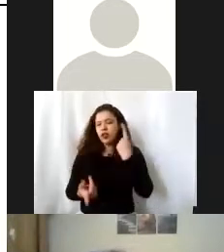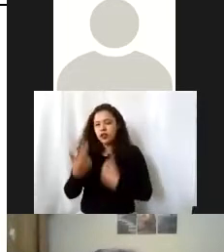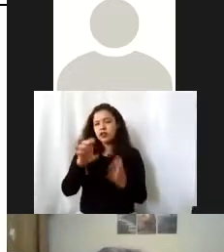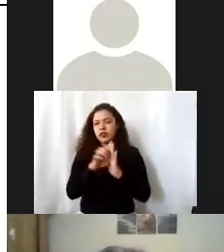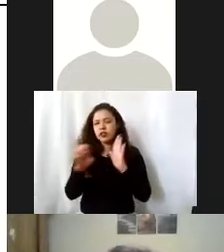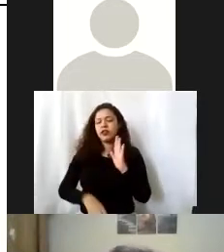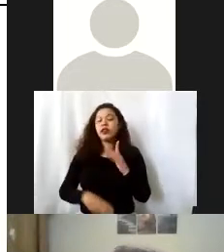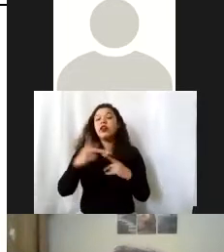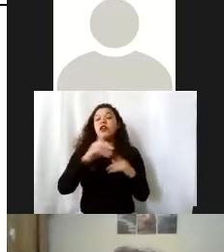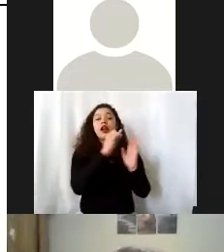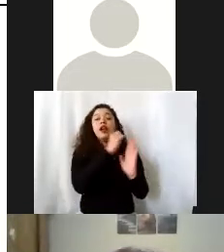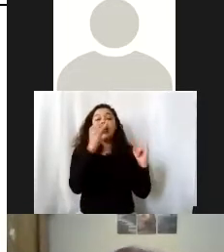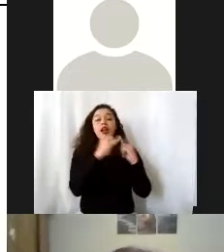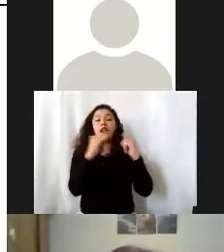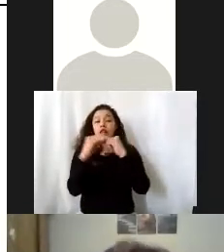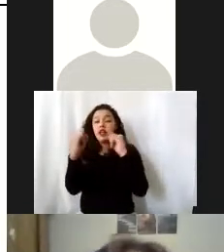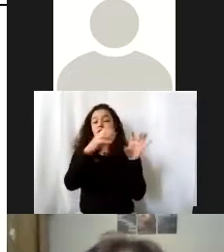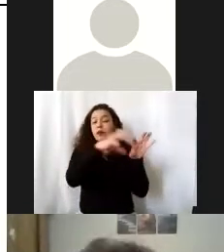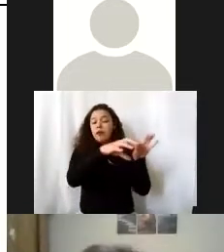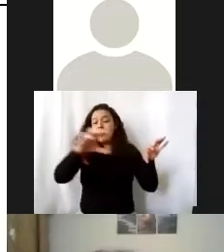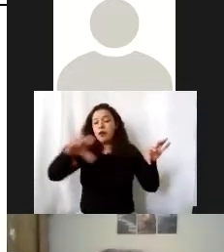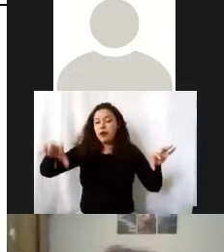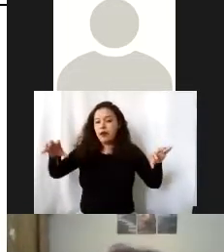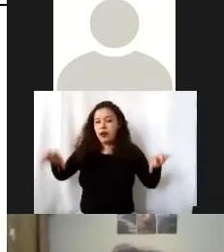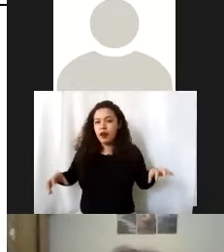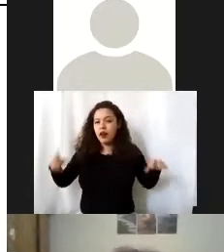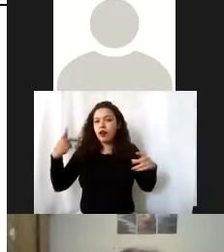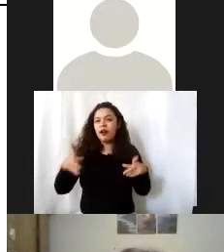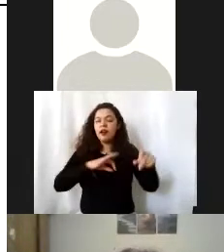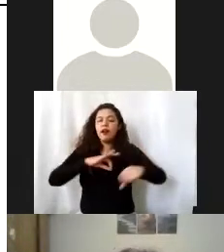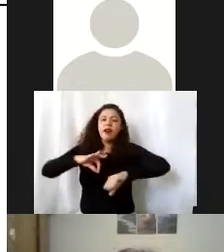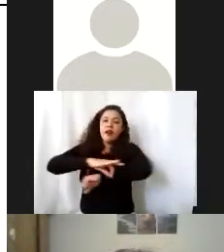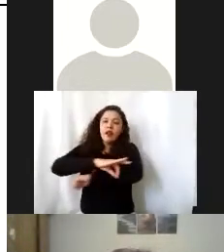cada institución va a diseñar, a